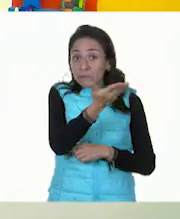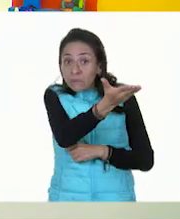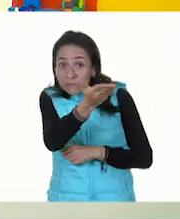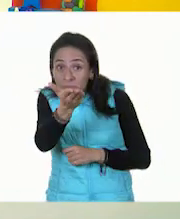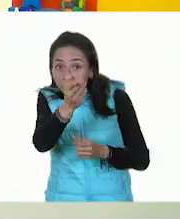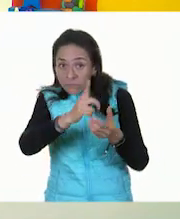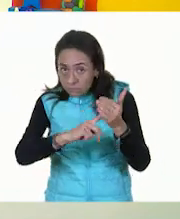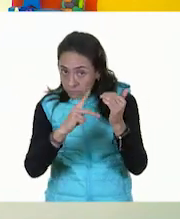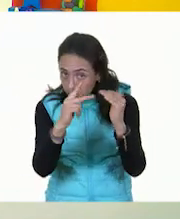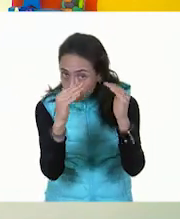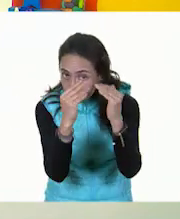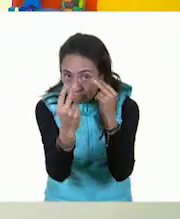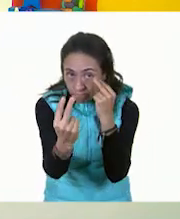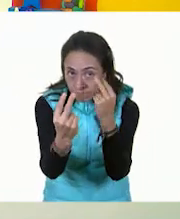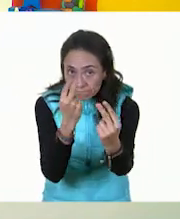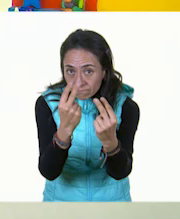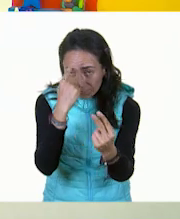ayuden.